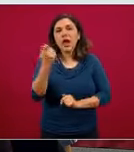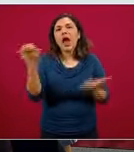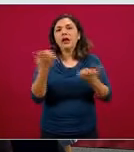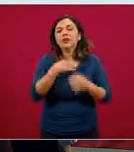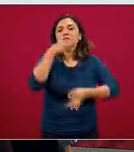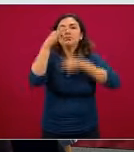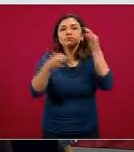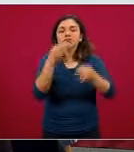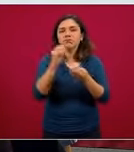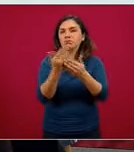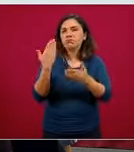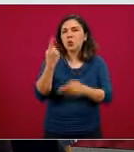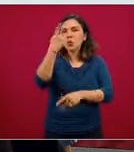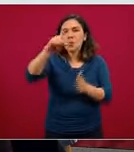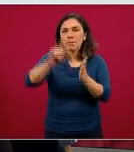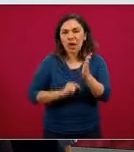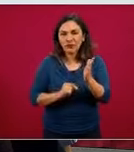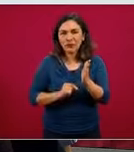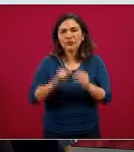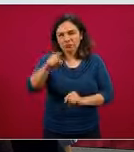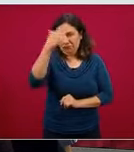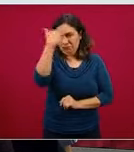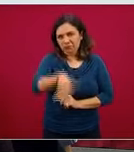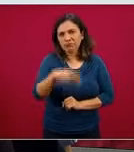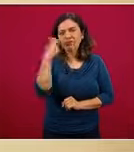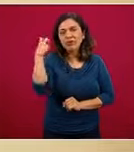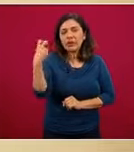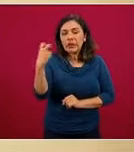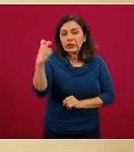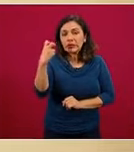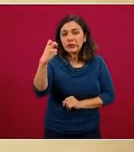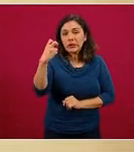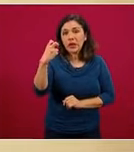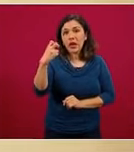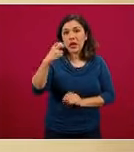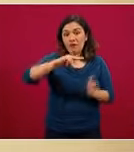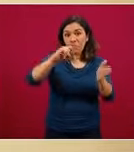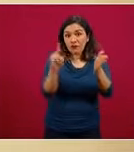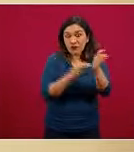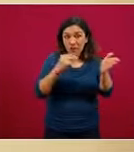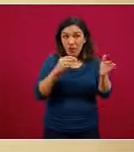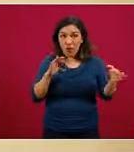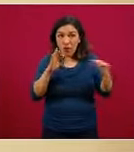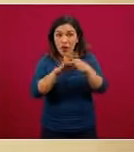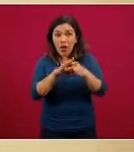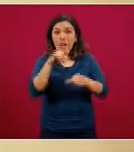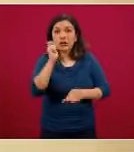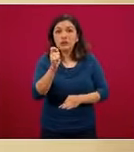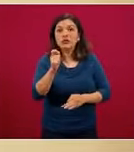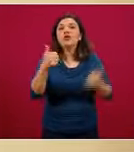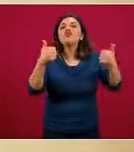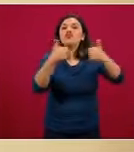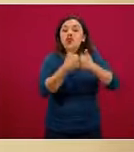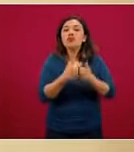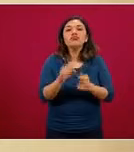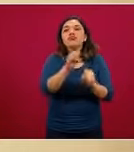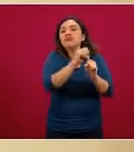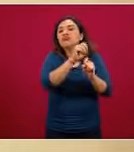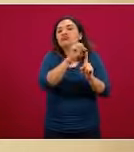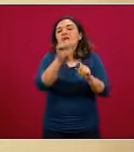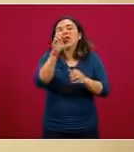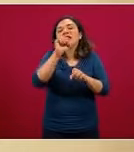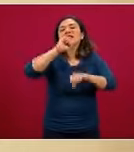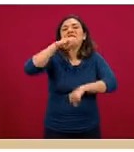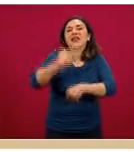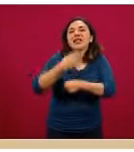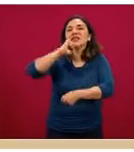poco más de un mes. Como saben, este convenio, esta cooperación se da entre las secretarías